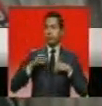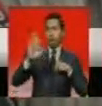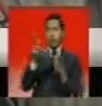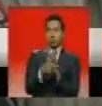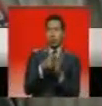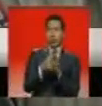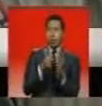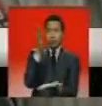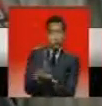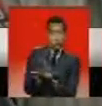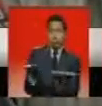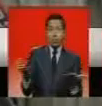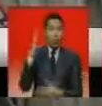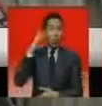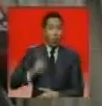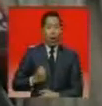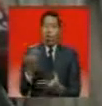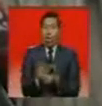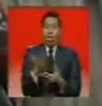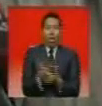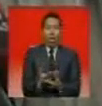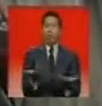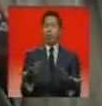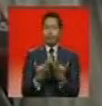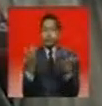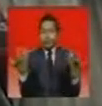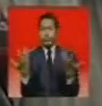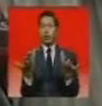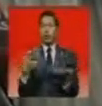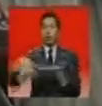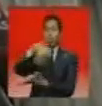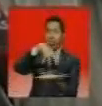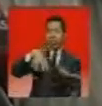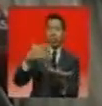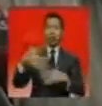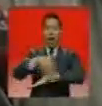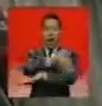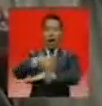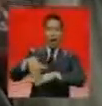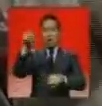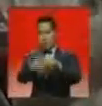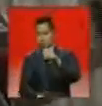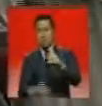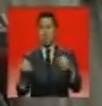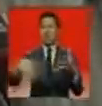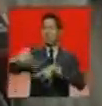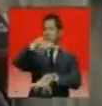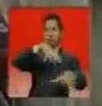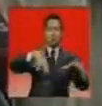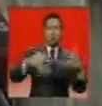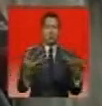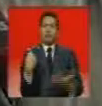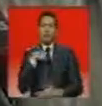tranvía, porque no puede Cuenca seguir soportando que esté dividida, que esté destrozada, que las calles estén hechas un desastre,